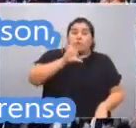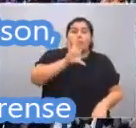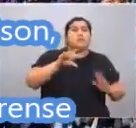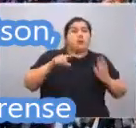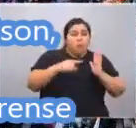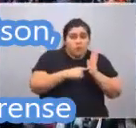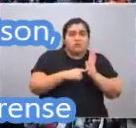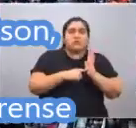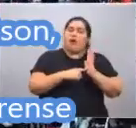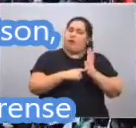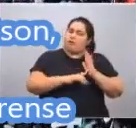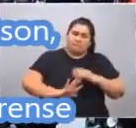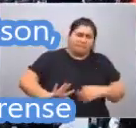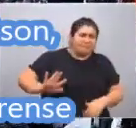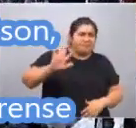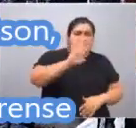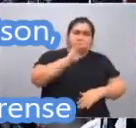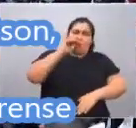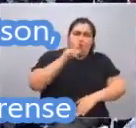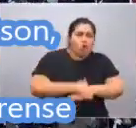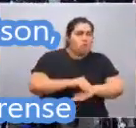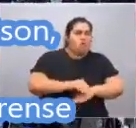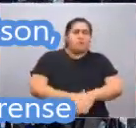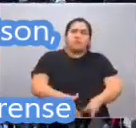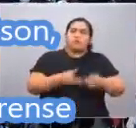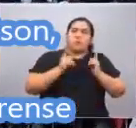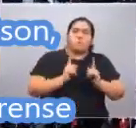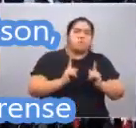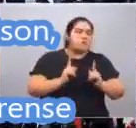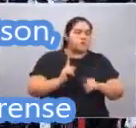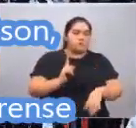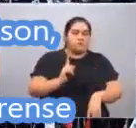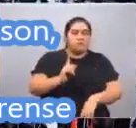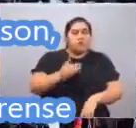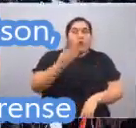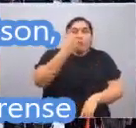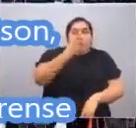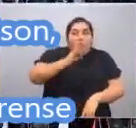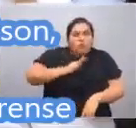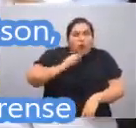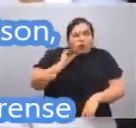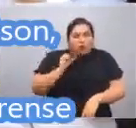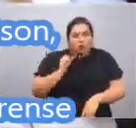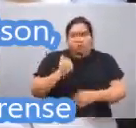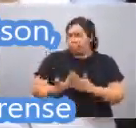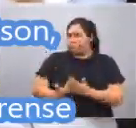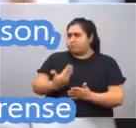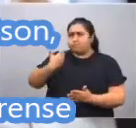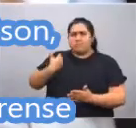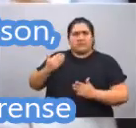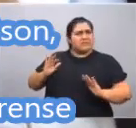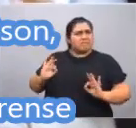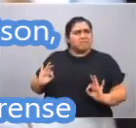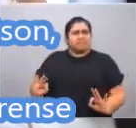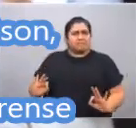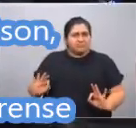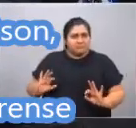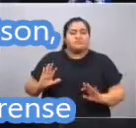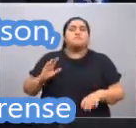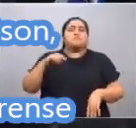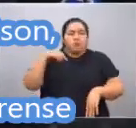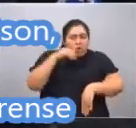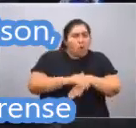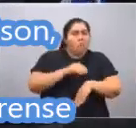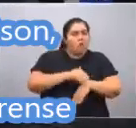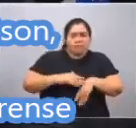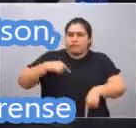Buenos Aires el compromiso es el mismo que en los 4 años de gobierno anteriores. El compromiso